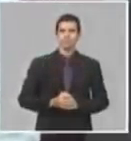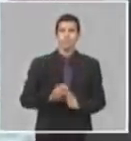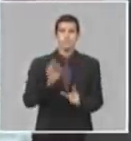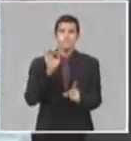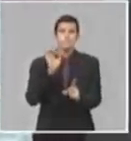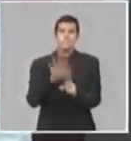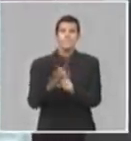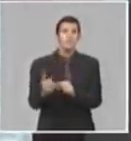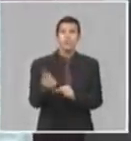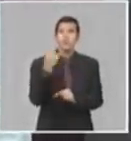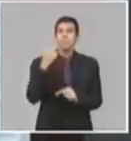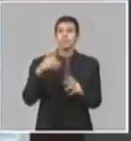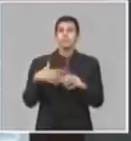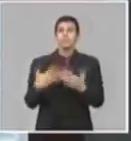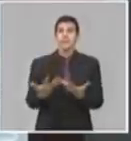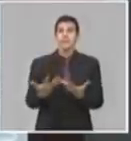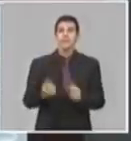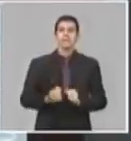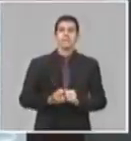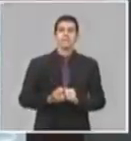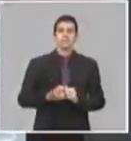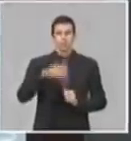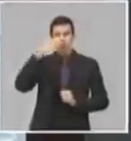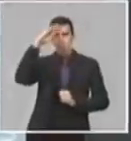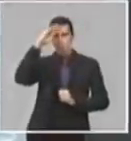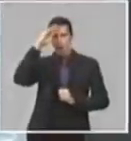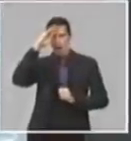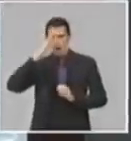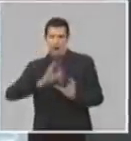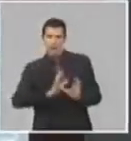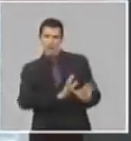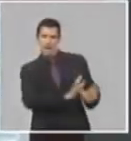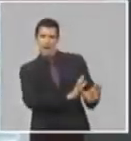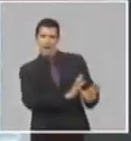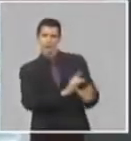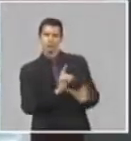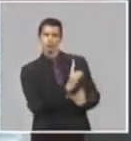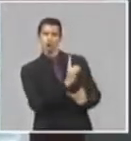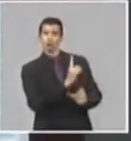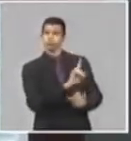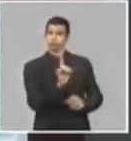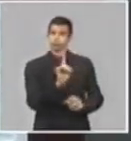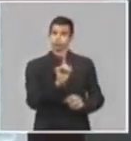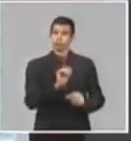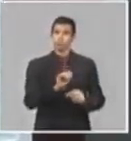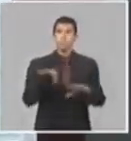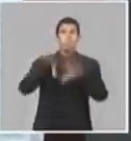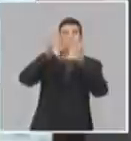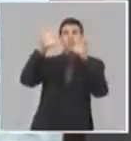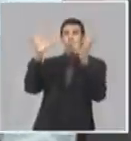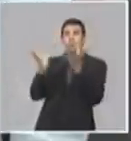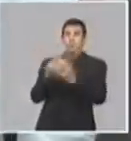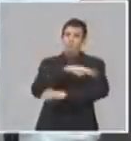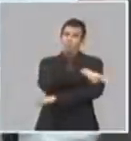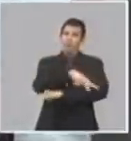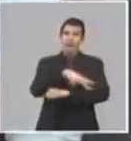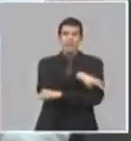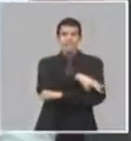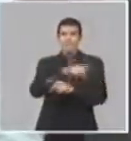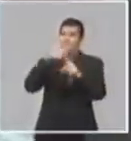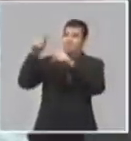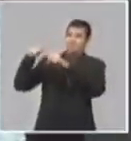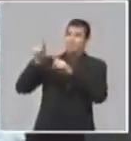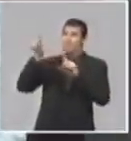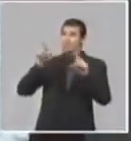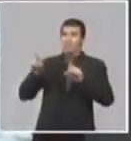estamos actuando en medio de un mundo que tiene una situación compleja que es totalmente desafiante y que nosotros trabajamos o la